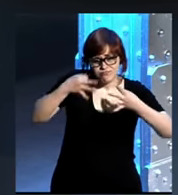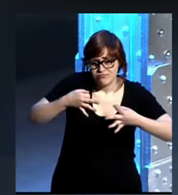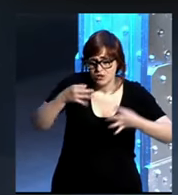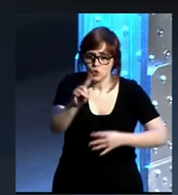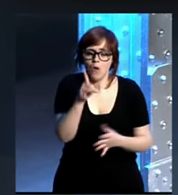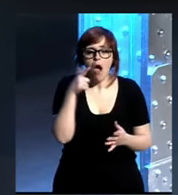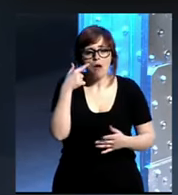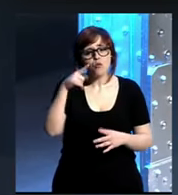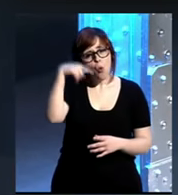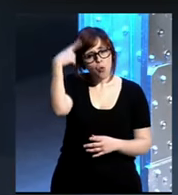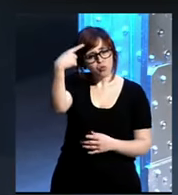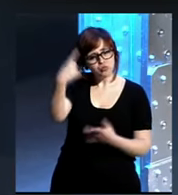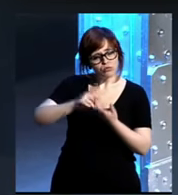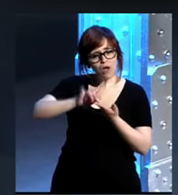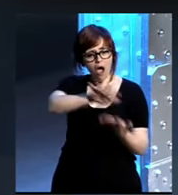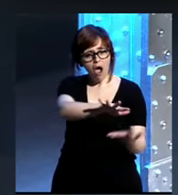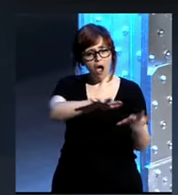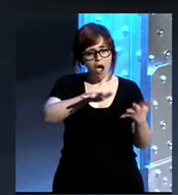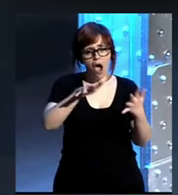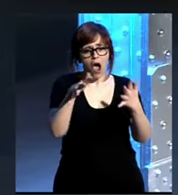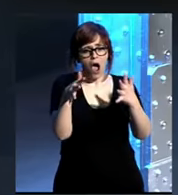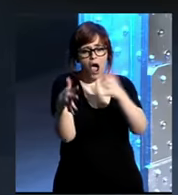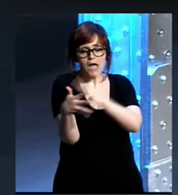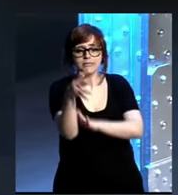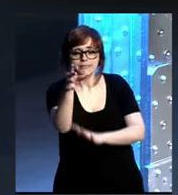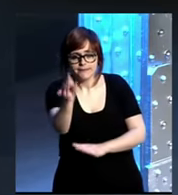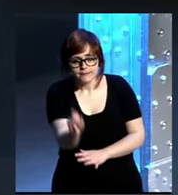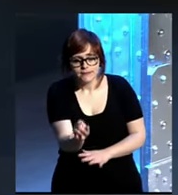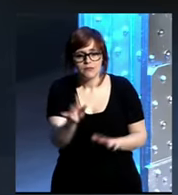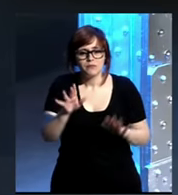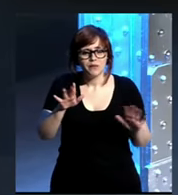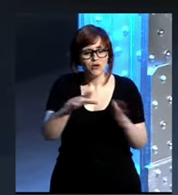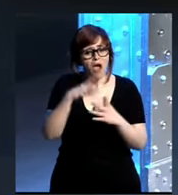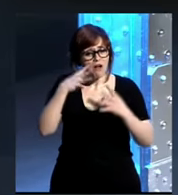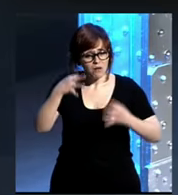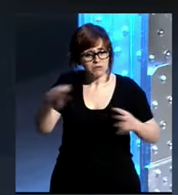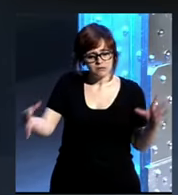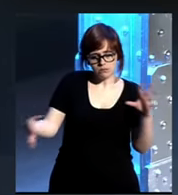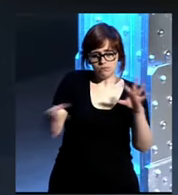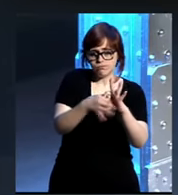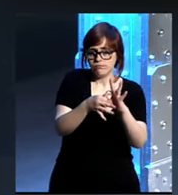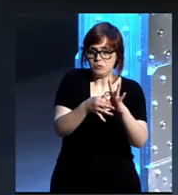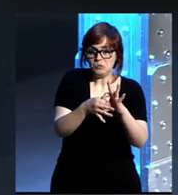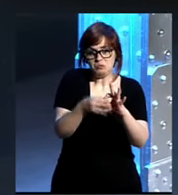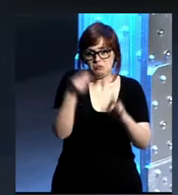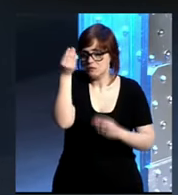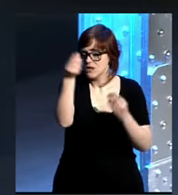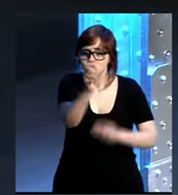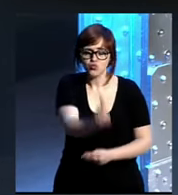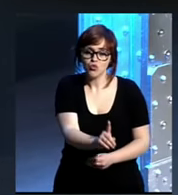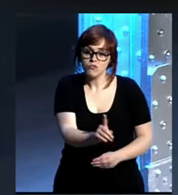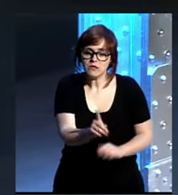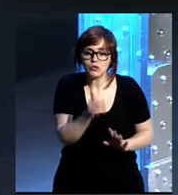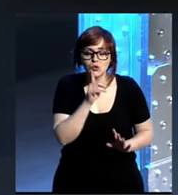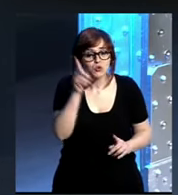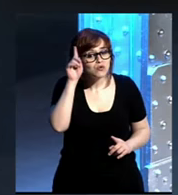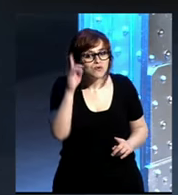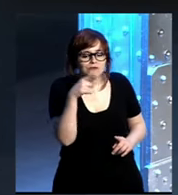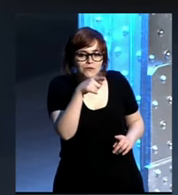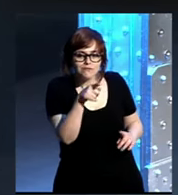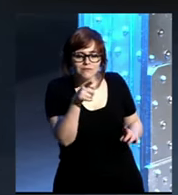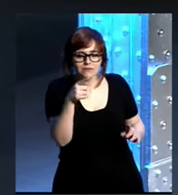cambio cultural de todo, pero no lo veo directamente relacionado, no sé cómo lo ves. Yo creo que está